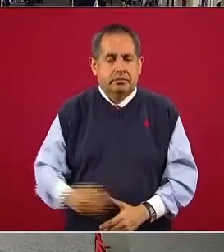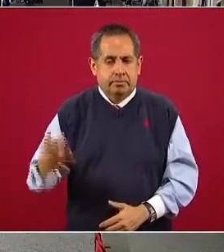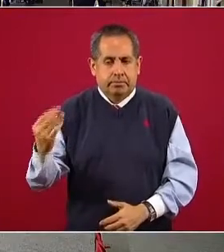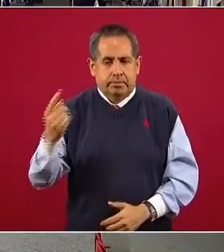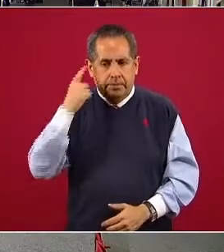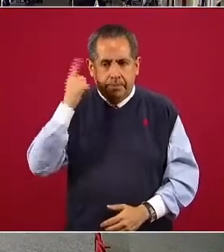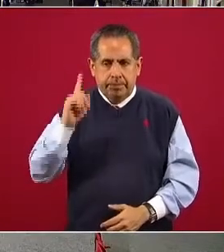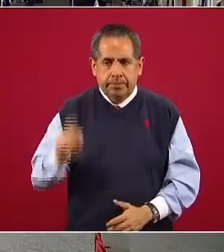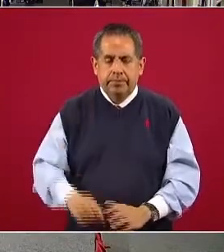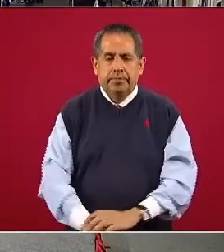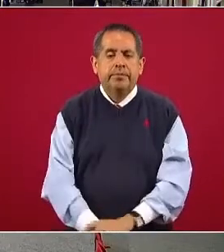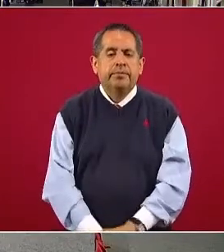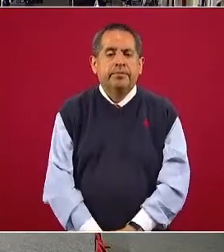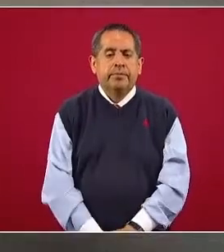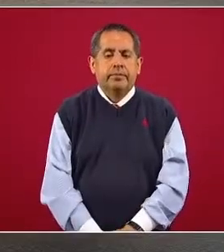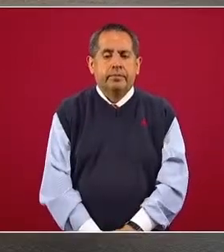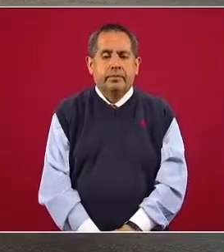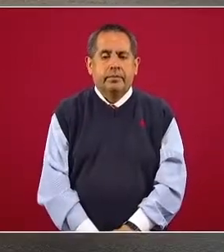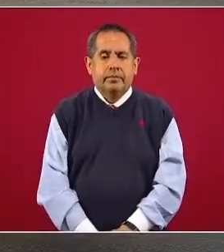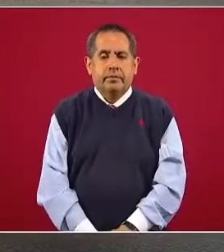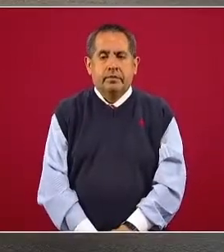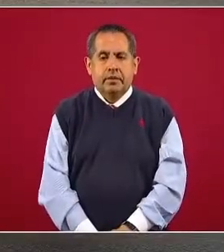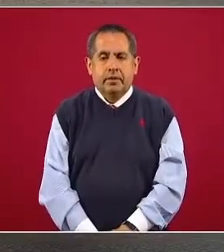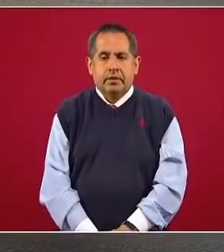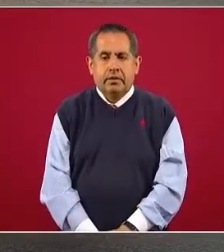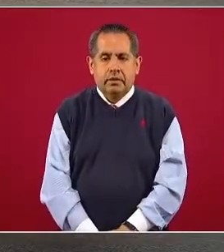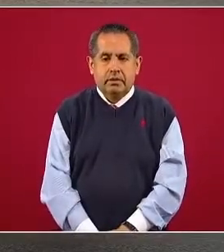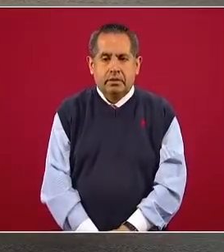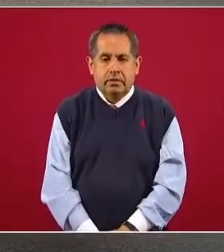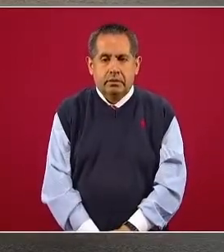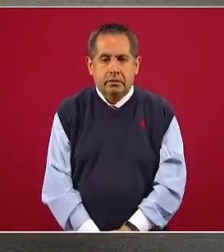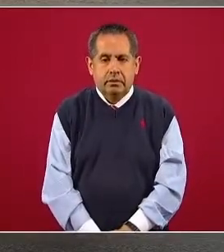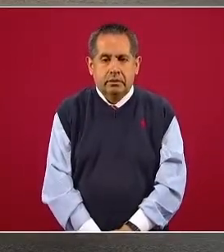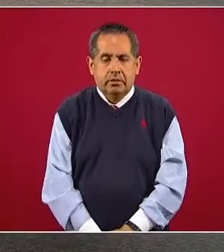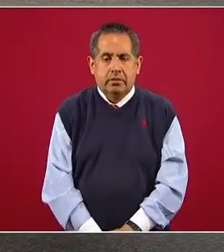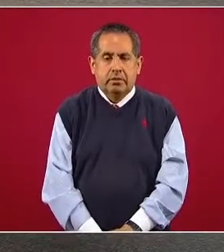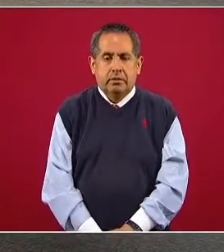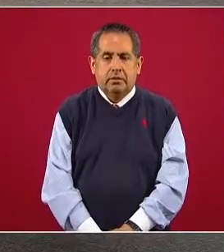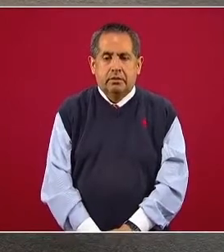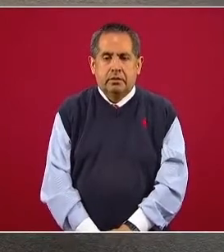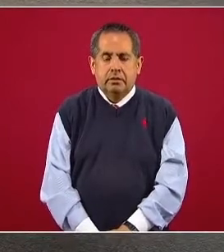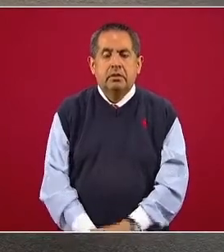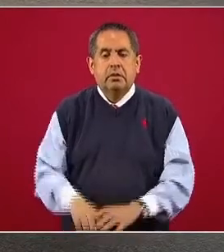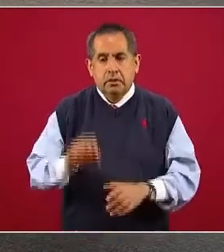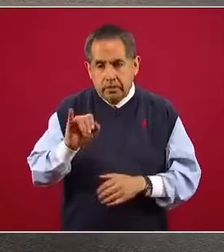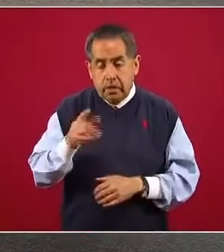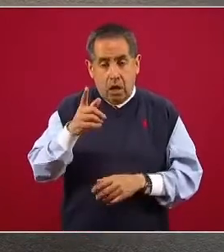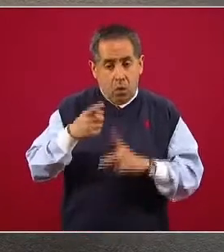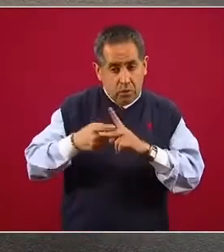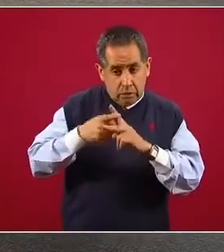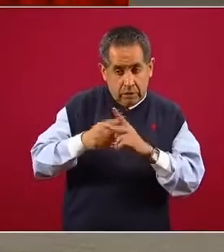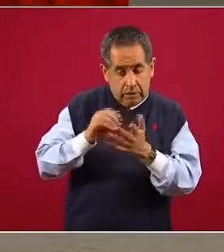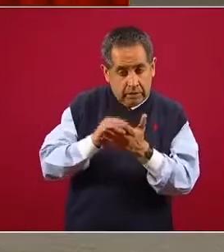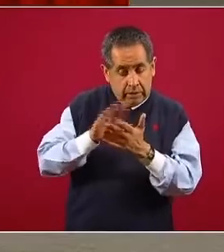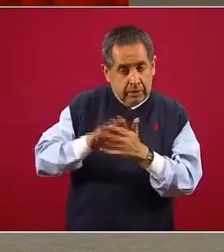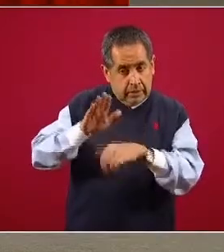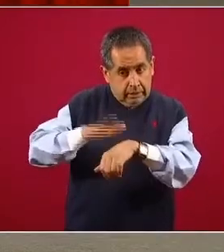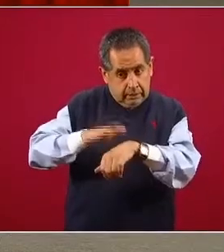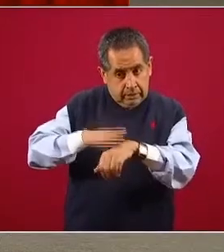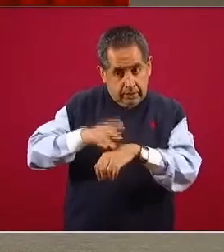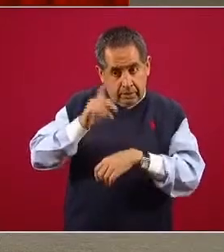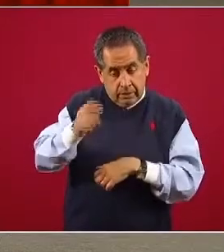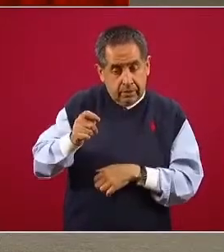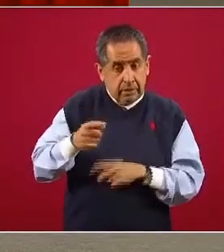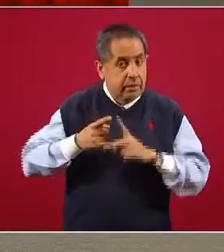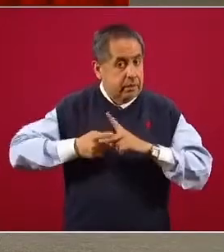7.458 exámenes que se les han hecho. Sí. Para una población de 25 millones. Sí, ahora su estadística, nada más tenga en cuenta que